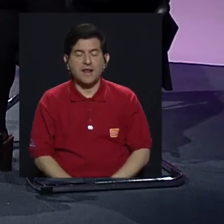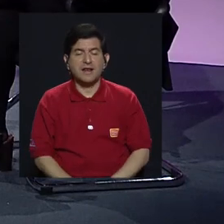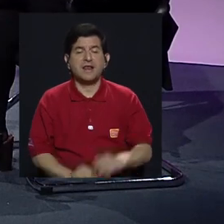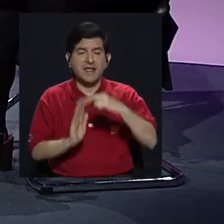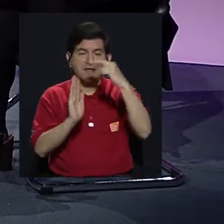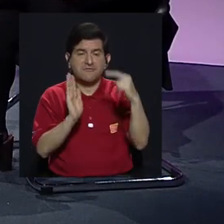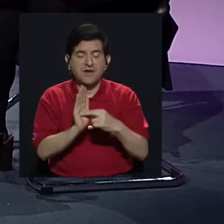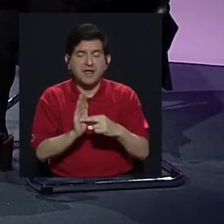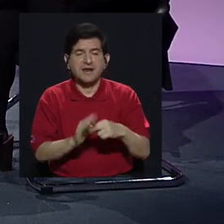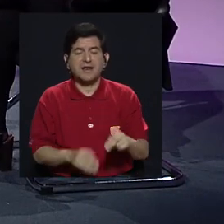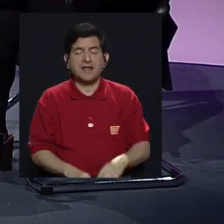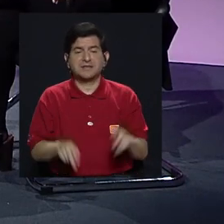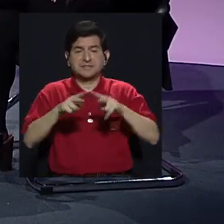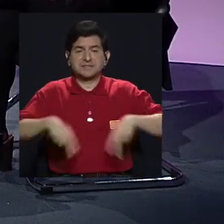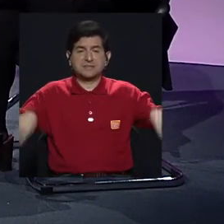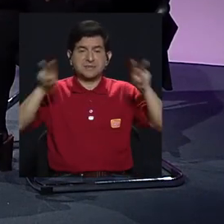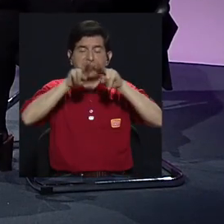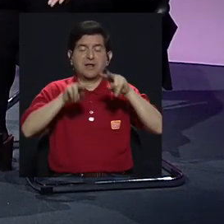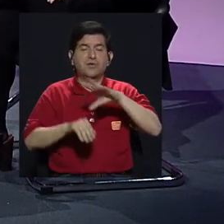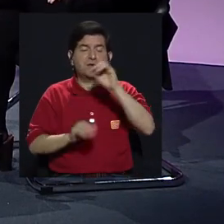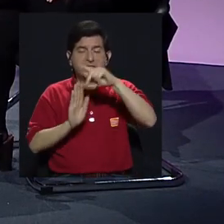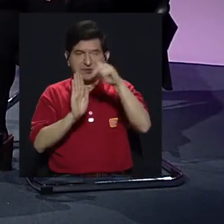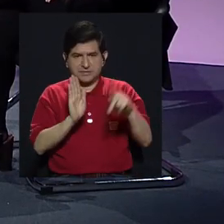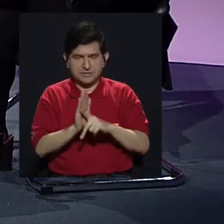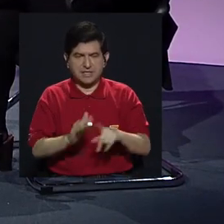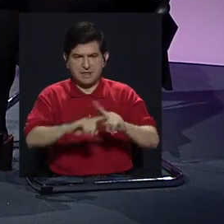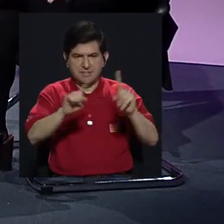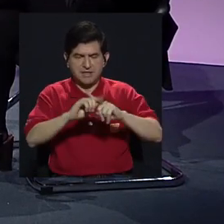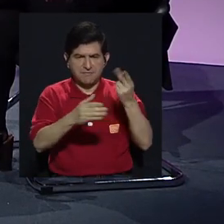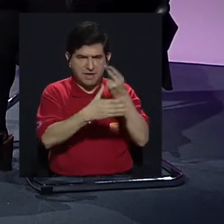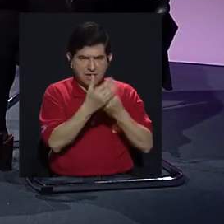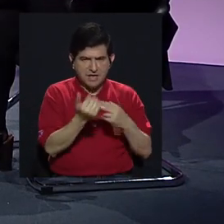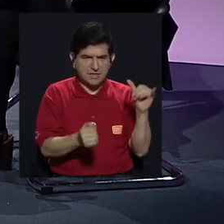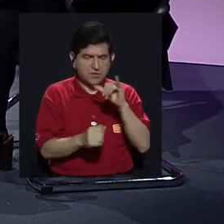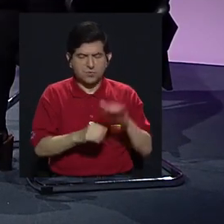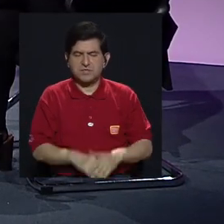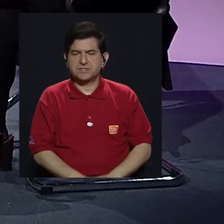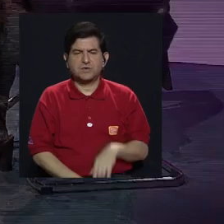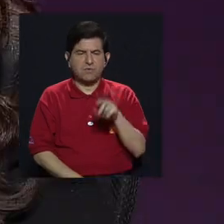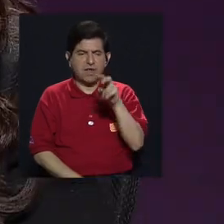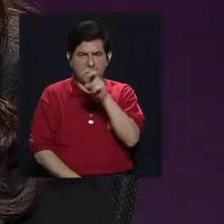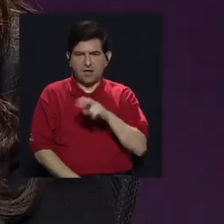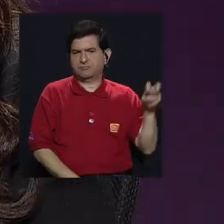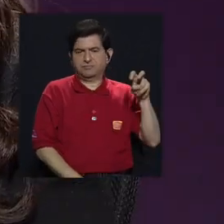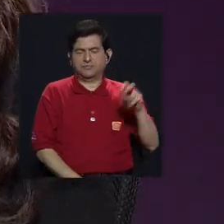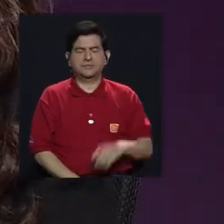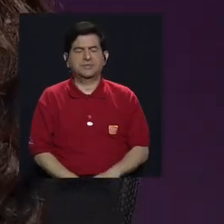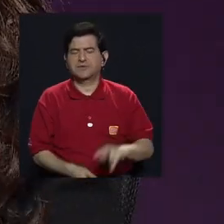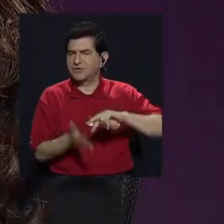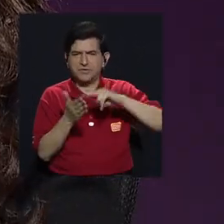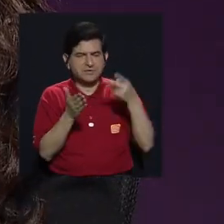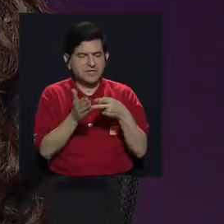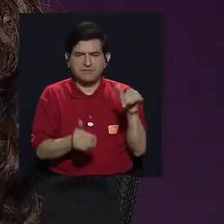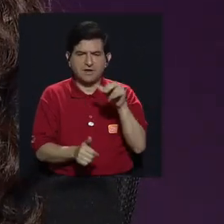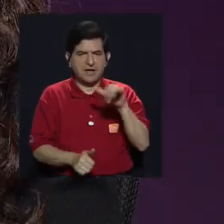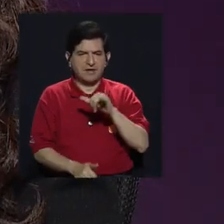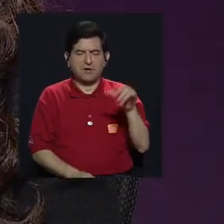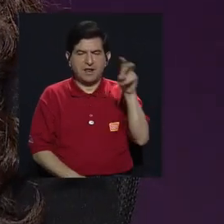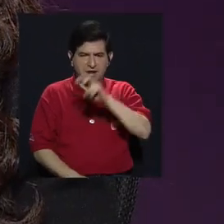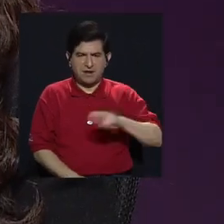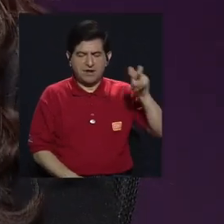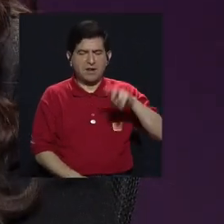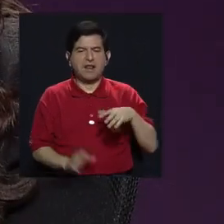Reglas, valores o principios. Tener varias parejas es diferente a la infidelidad. No es lo mismo la infidelidad que